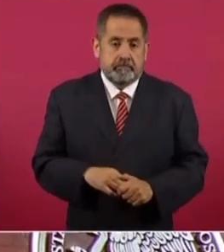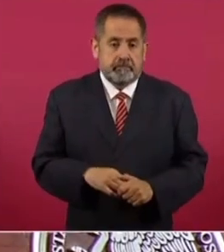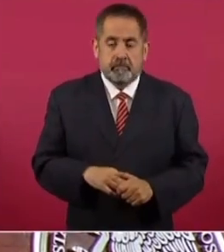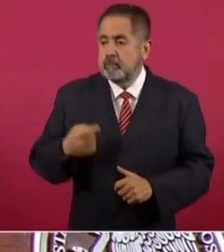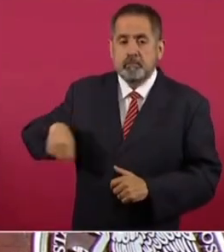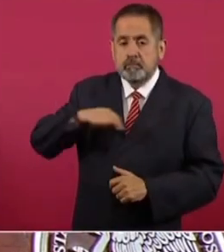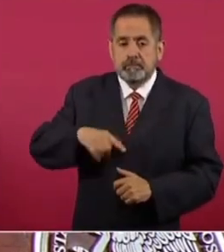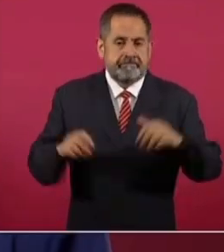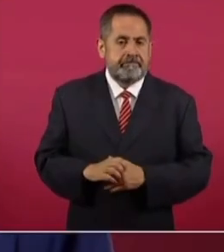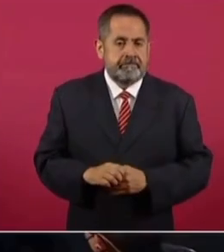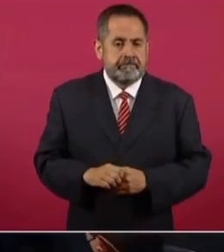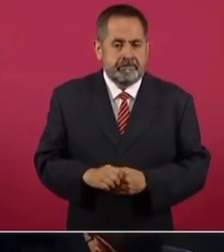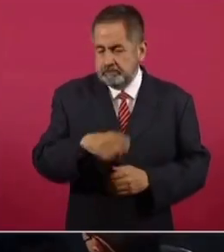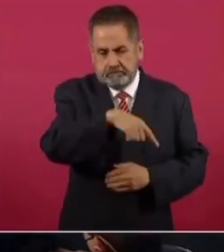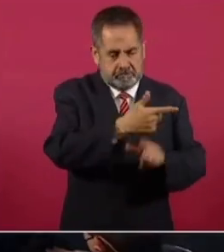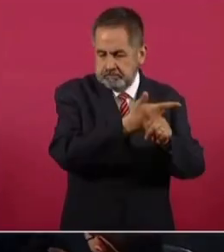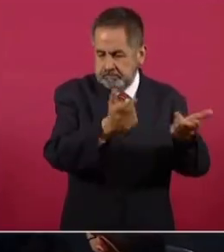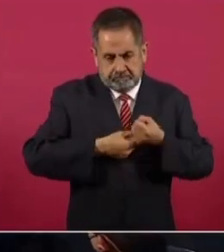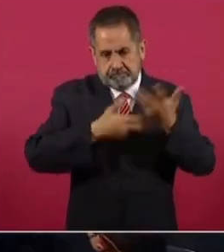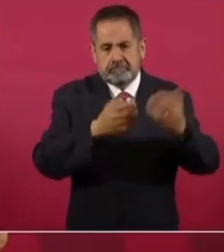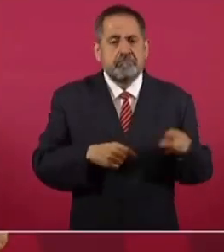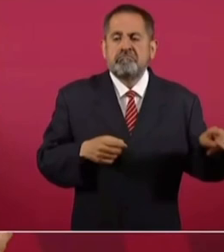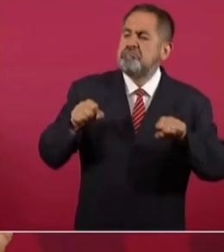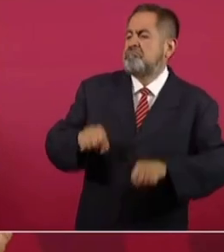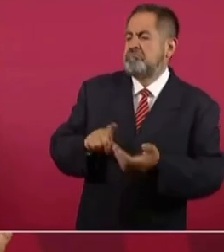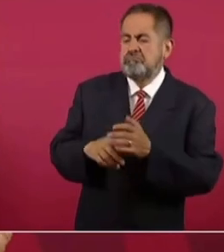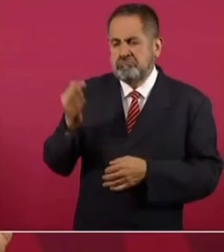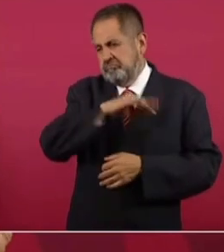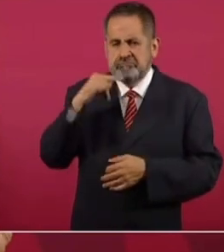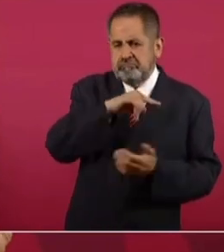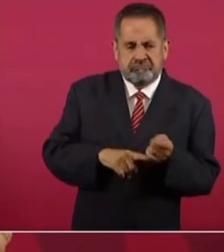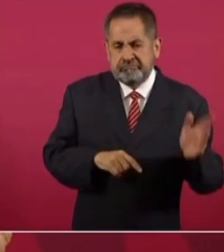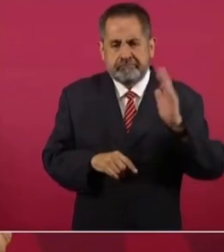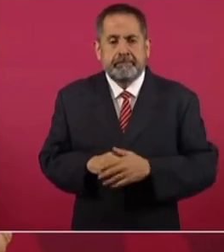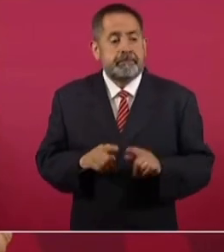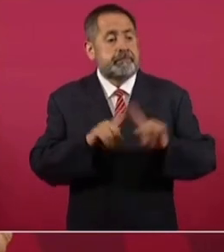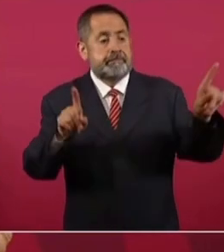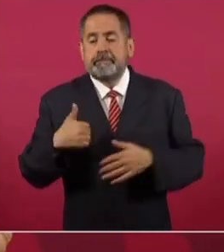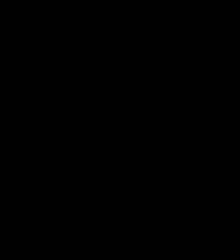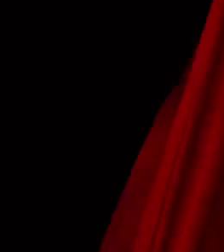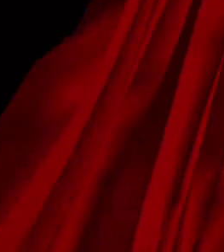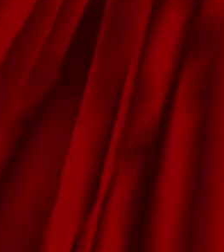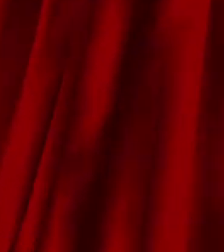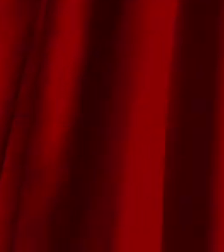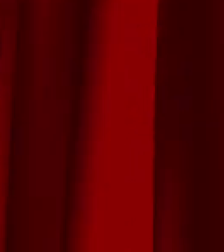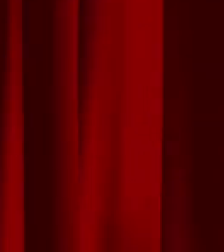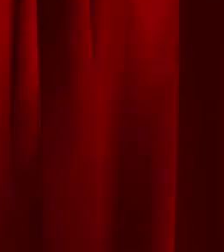no somos corruptos ellos son autoritarios factores nosotros somos humanistas